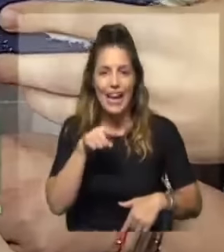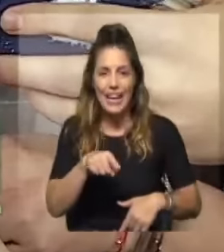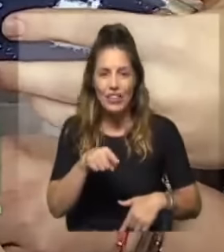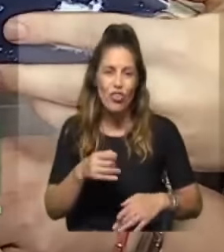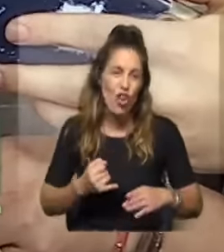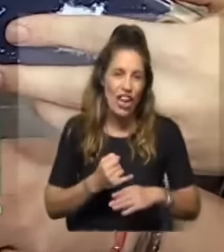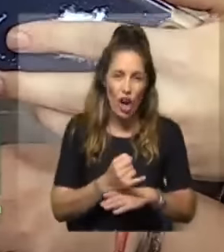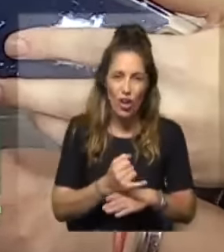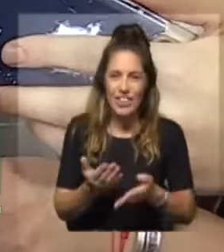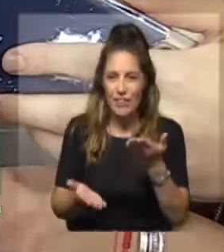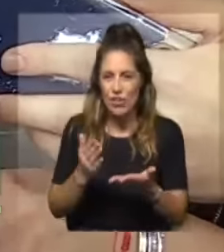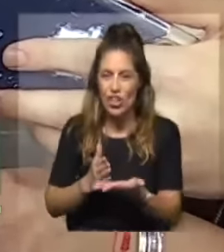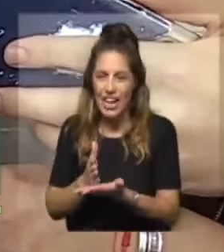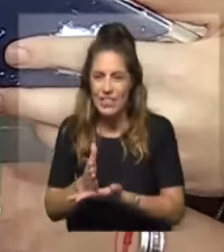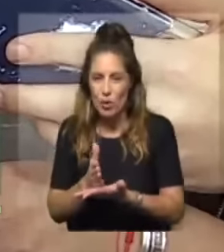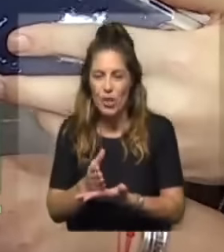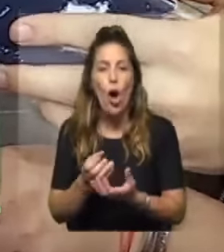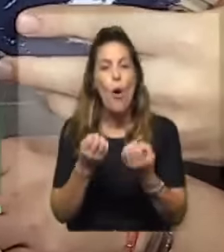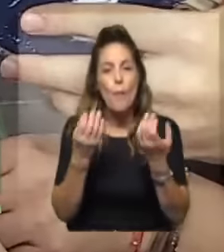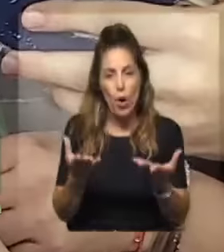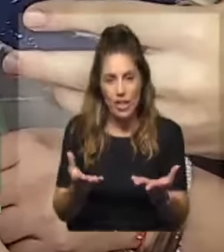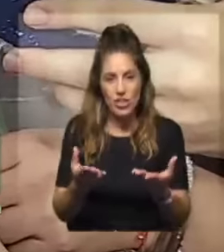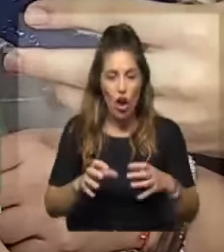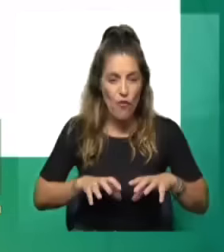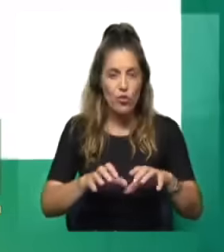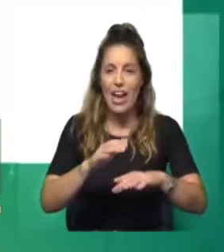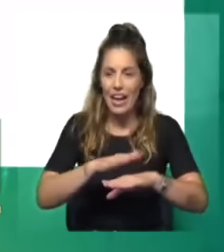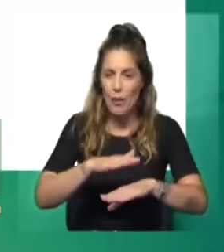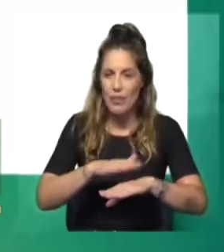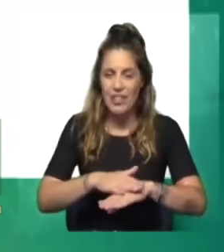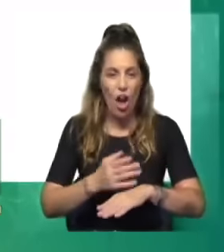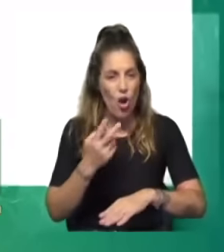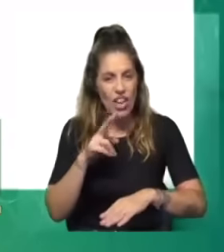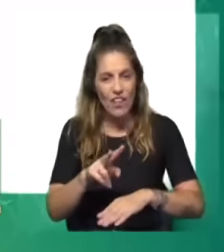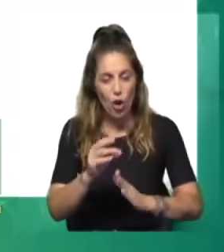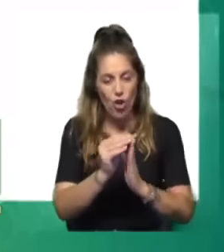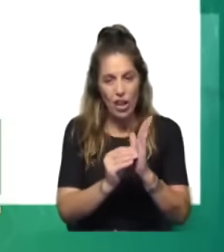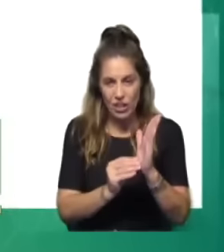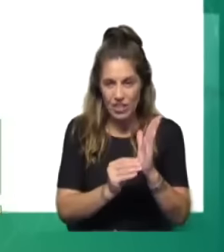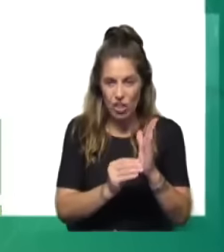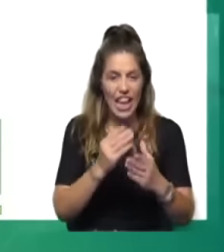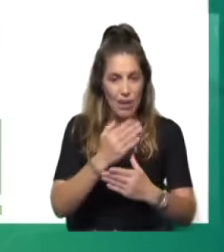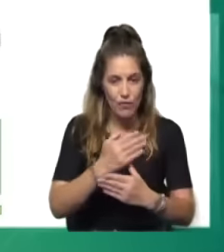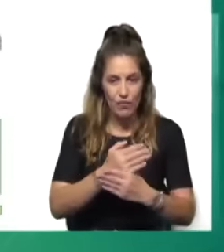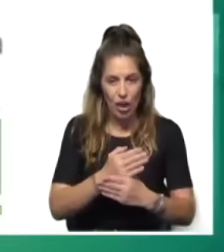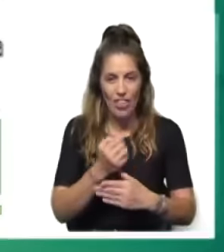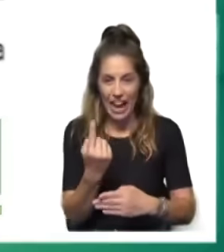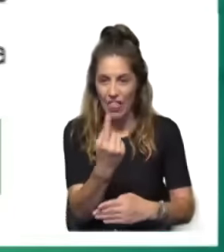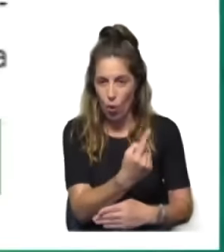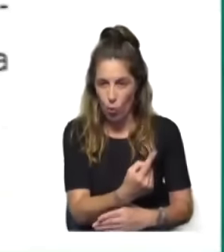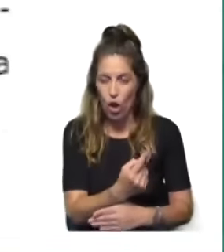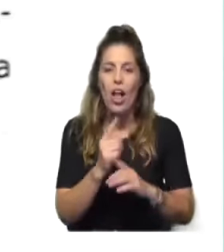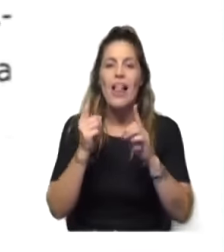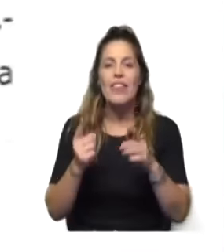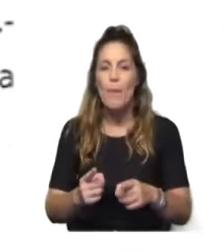falencias de evaluación y asesoramiento y por este motivo el personal responsable será observado con notación en el legajo personal además Lozano